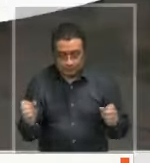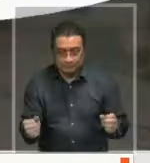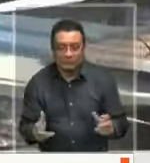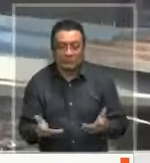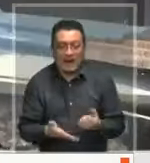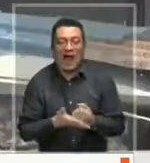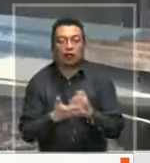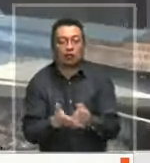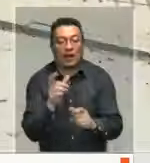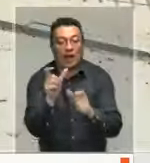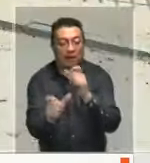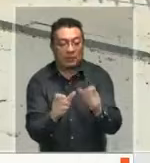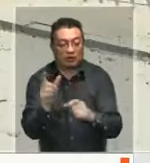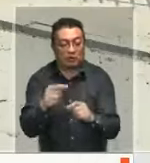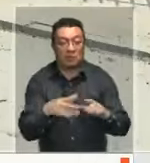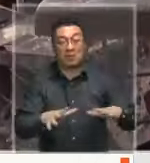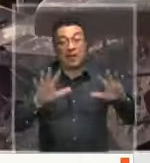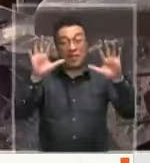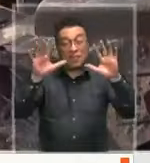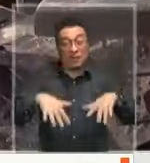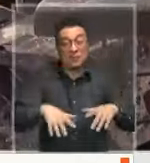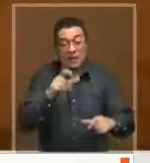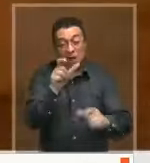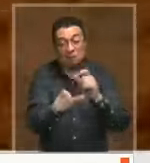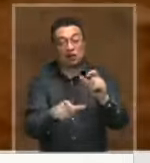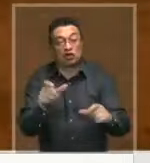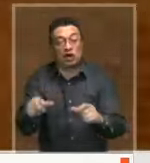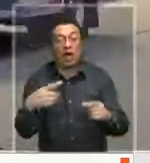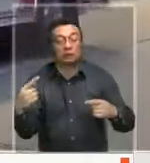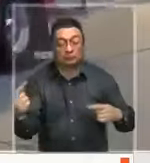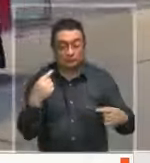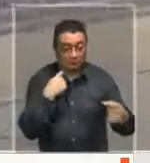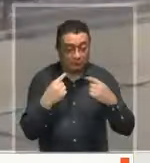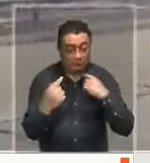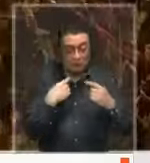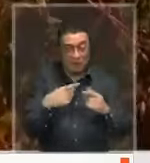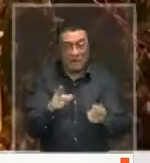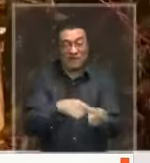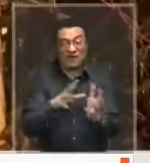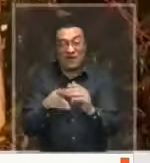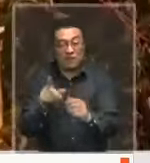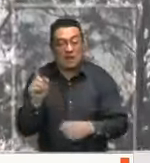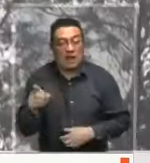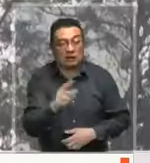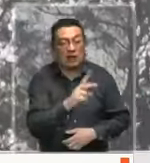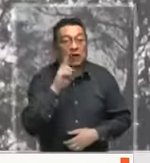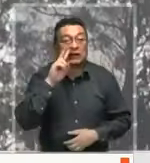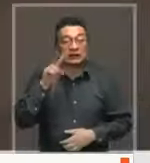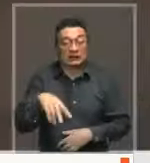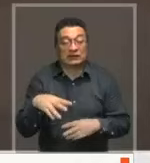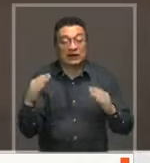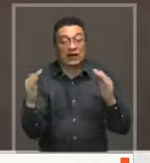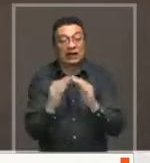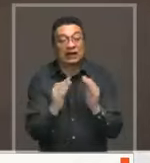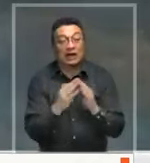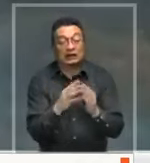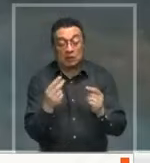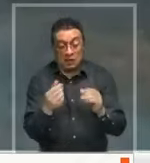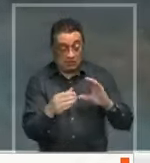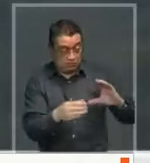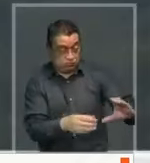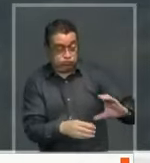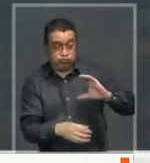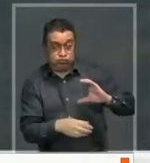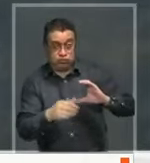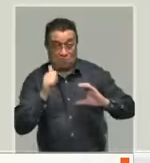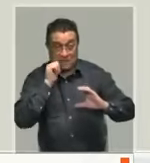tienen dónde vivir. Son casi 10.000 personas afectadas, 10.000 familias afectadas que quedaron sin vivienda. Parte de este dinero, de lo que se recauda